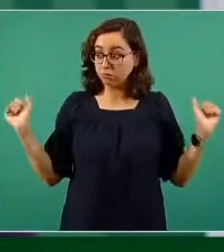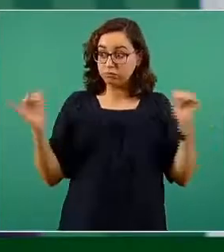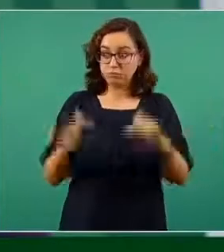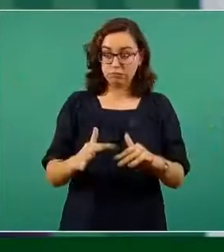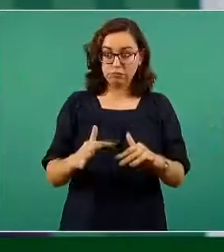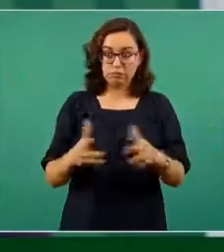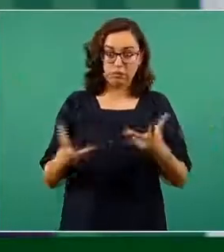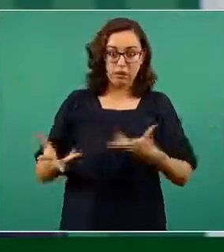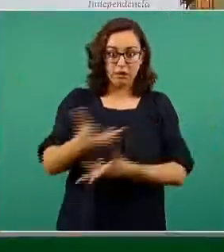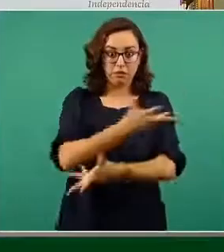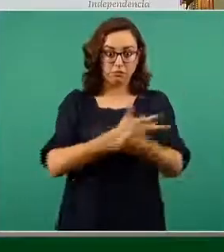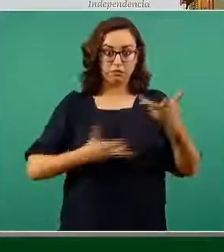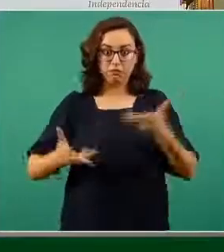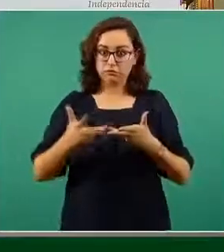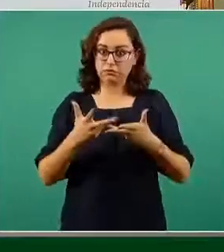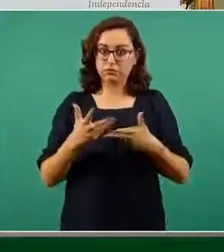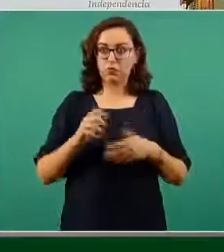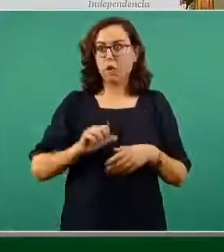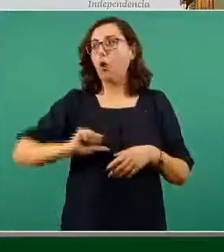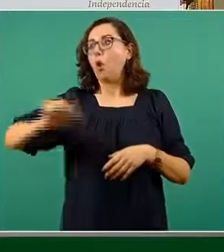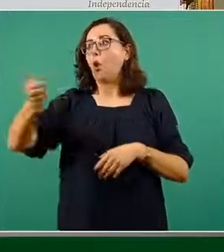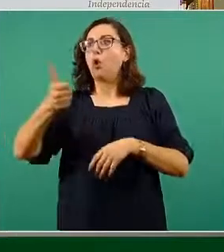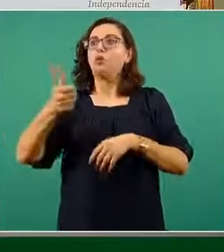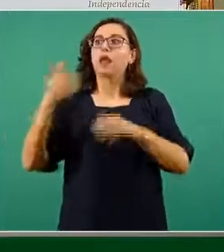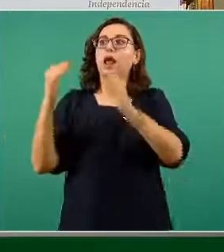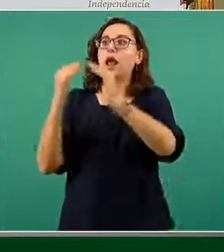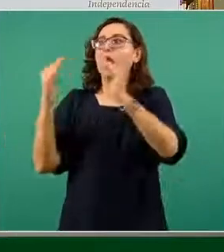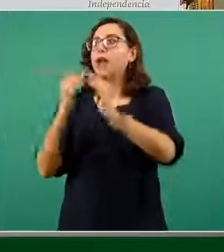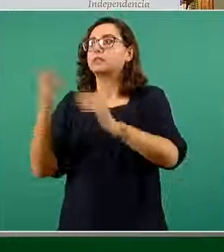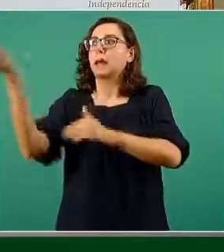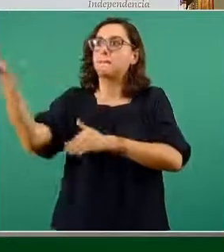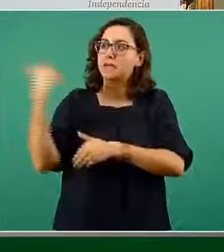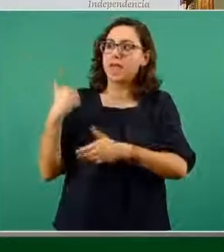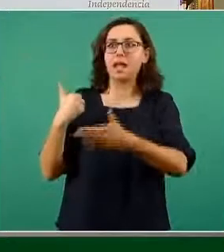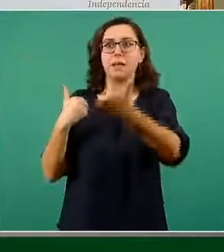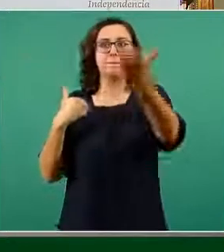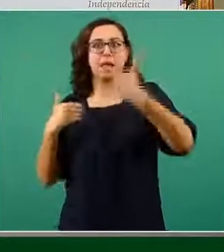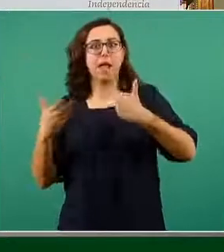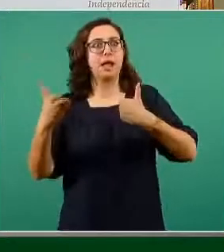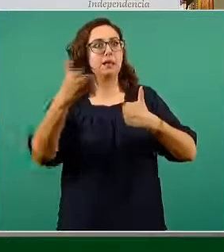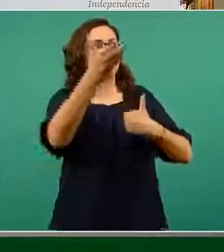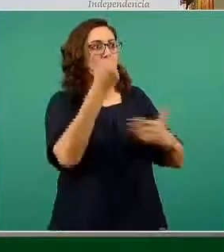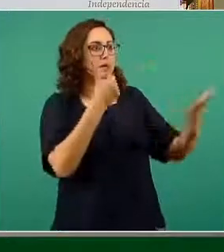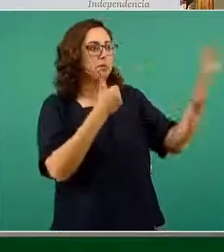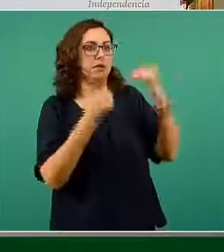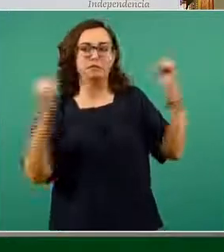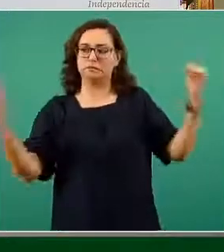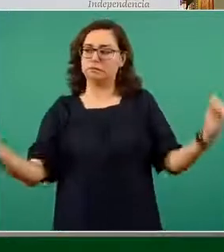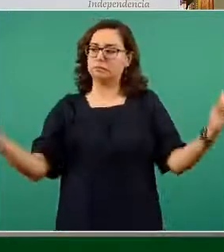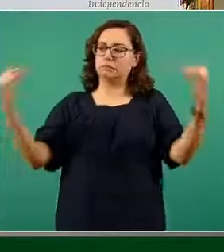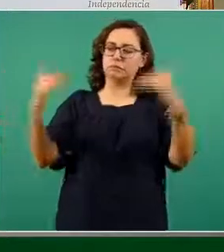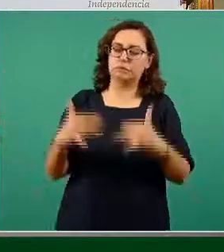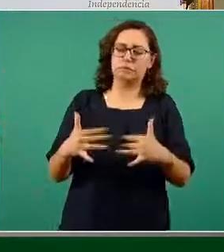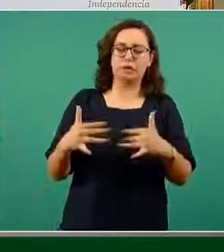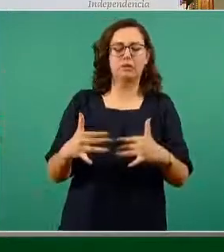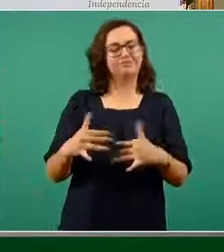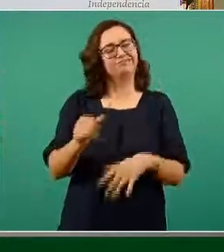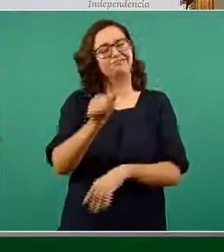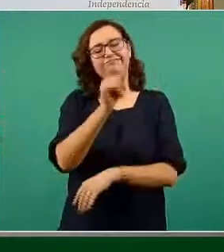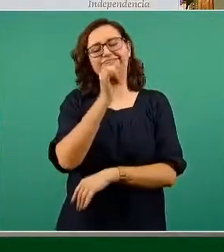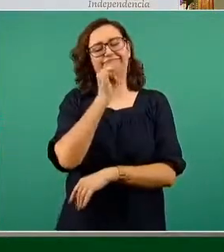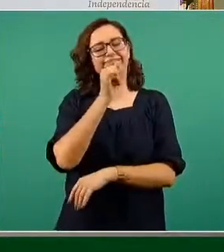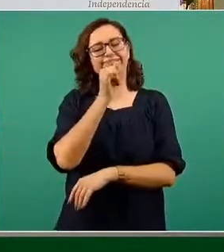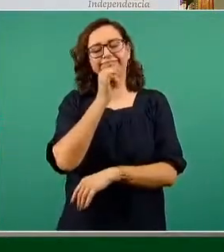interior, familia que vive en otros puntos de la ciudad, que vive en otros domicilios. Todavía no es